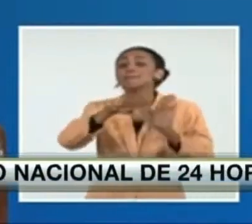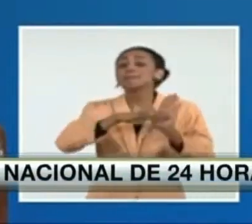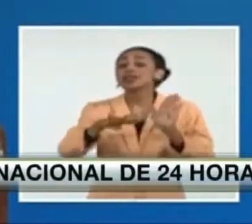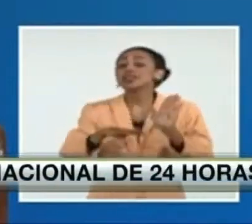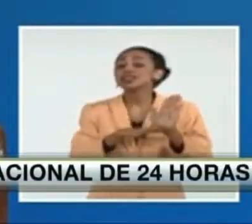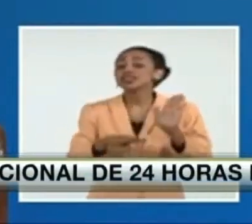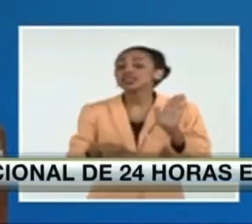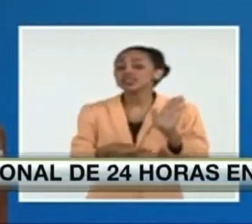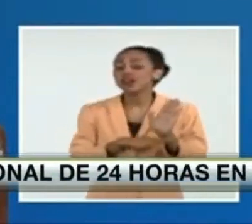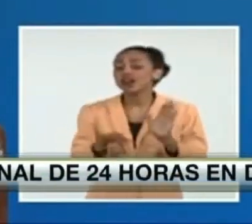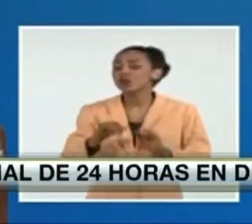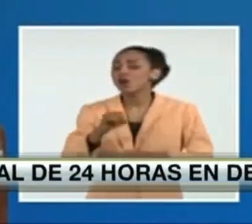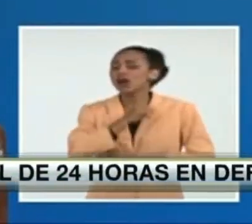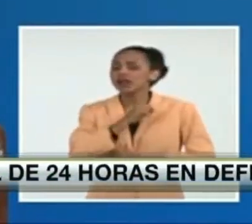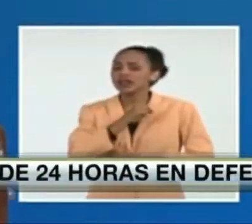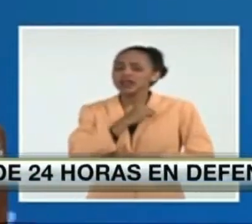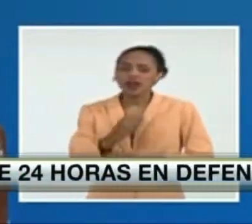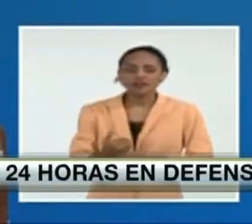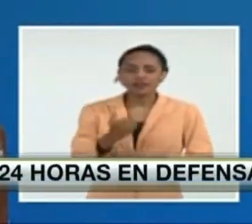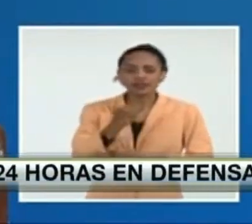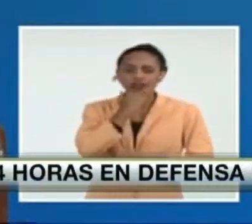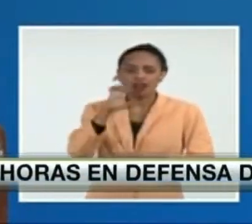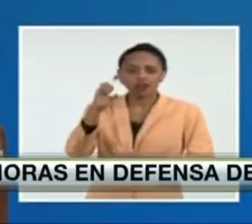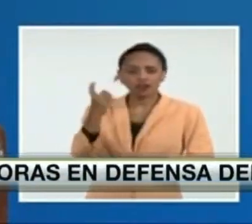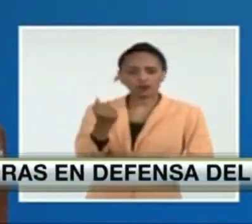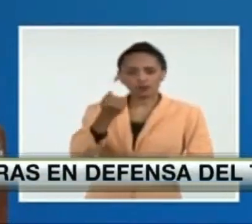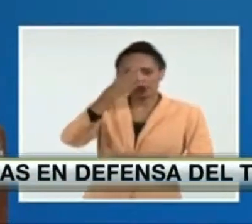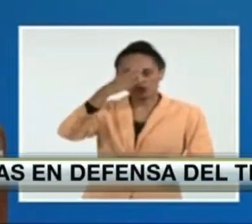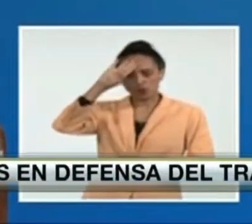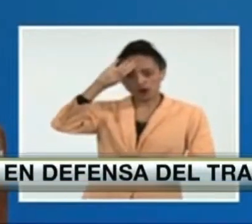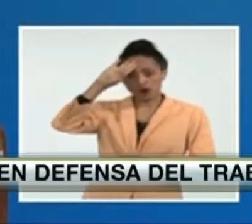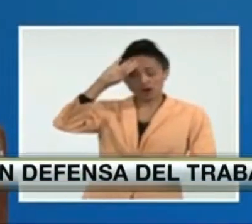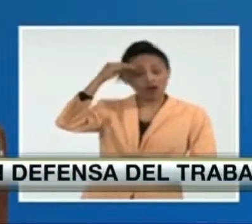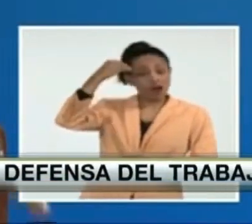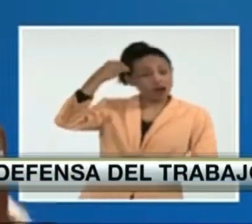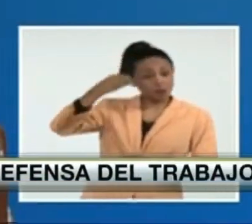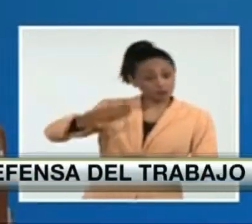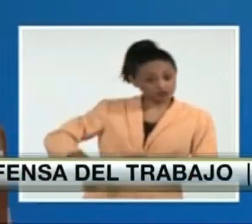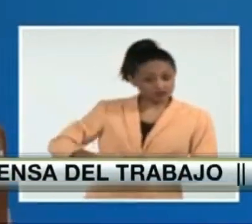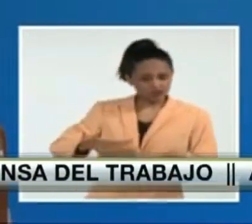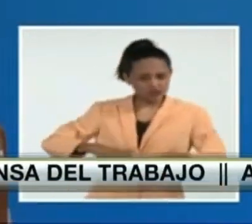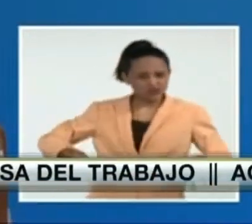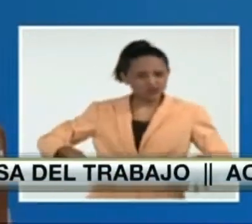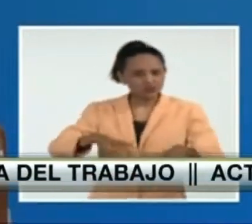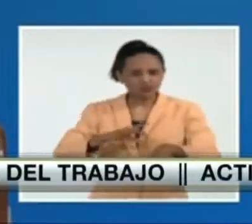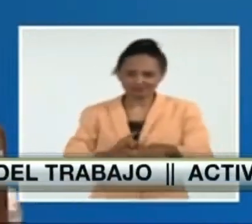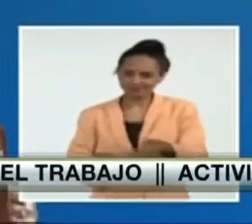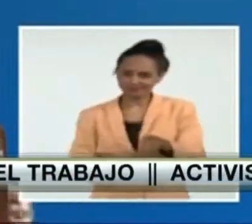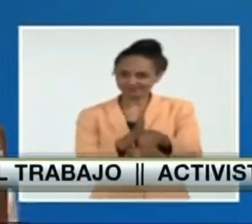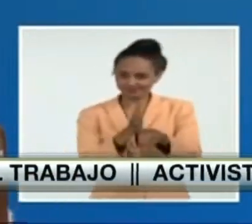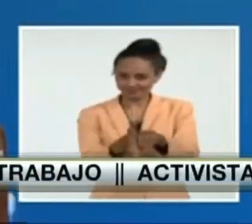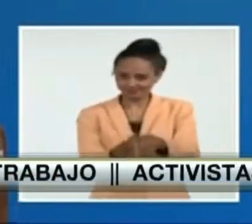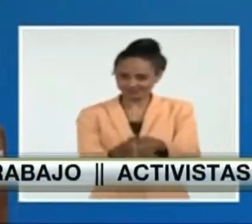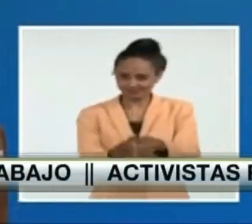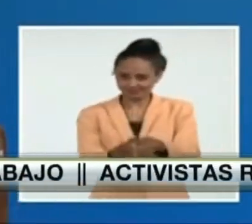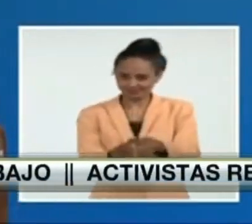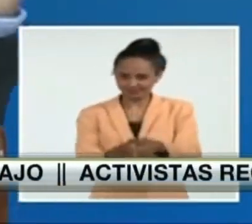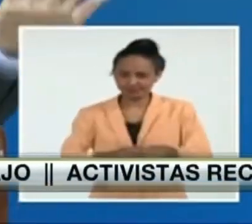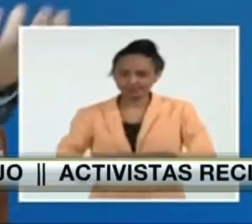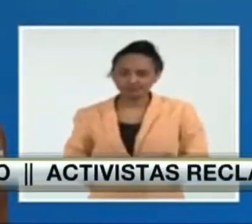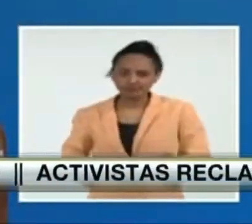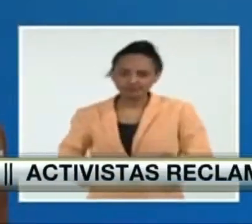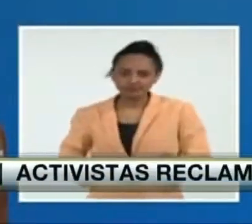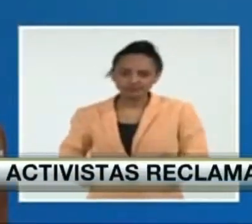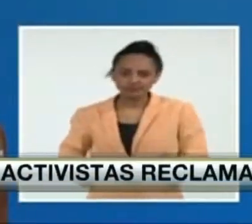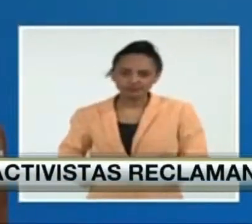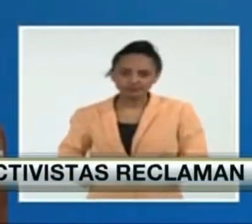a estrangular la economía cubana, aprovechando la situación dramática que ha